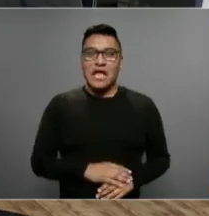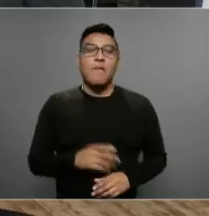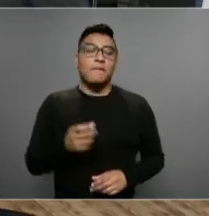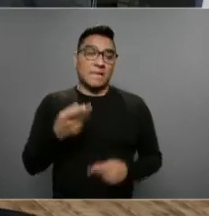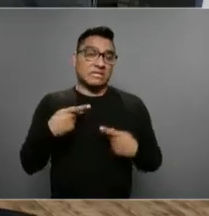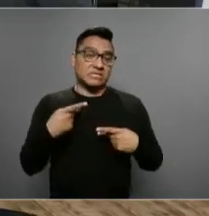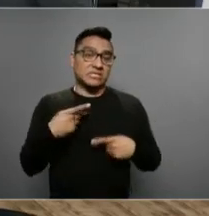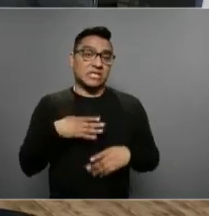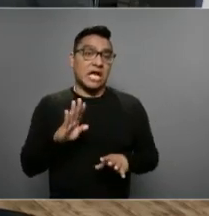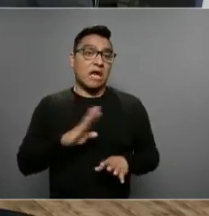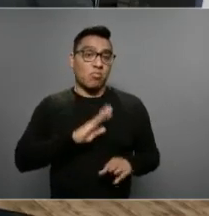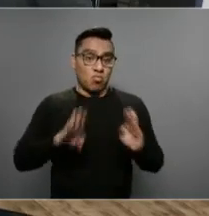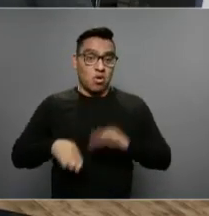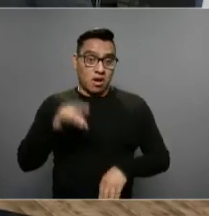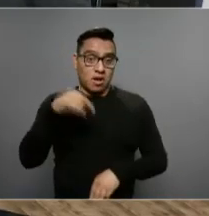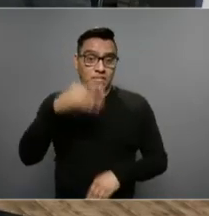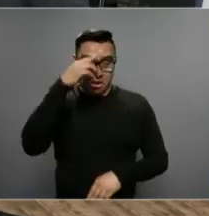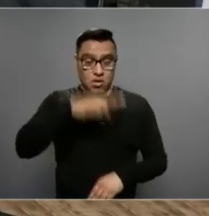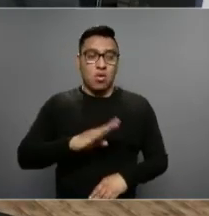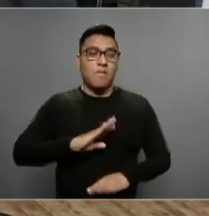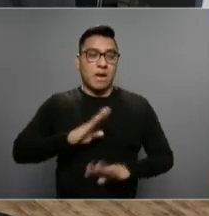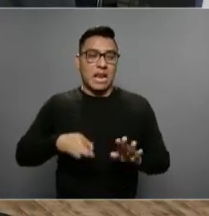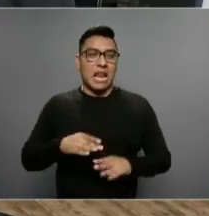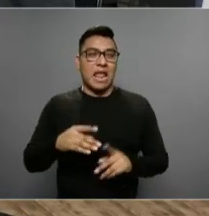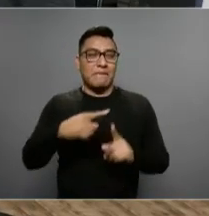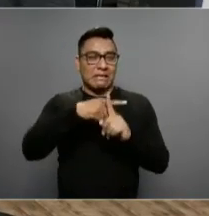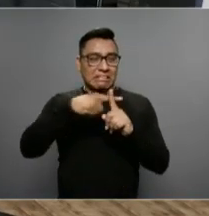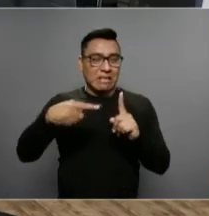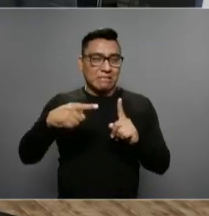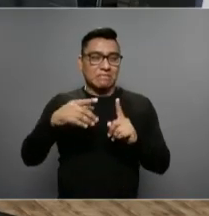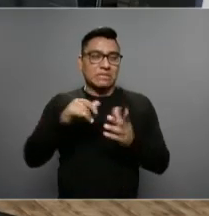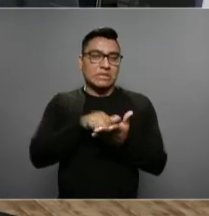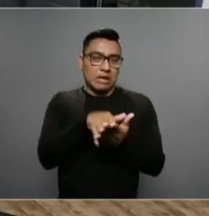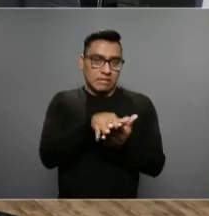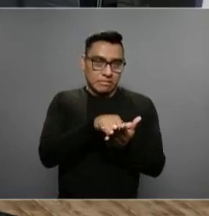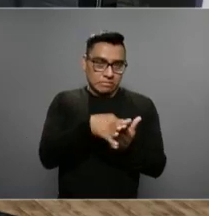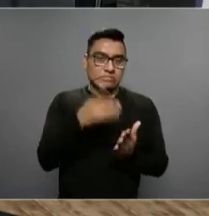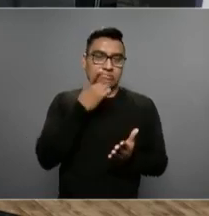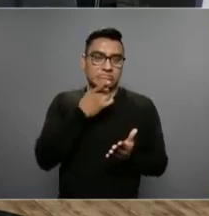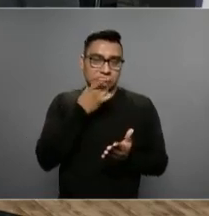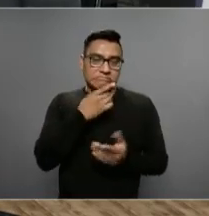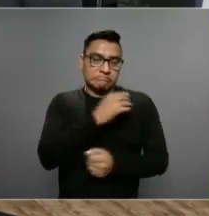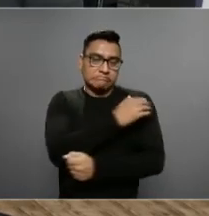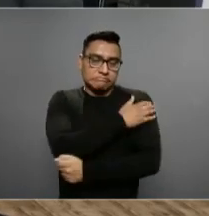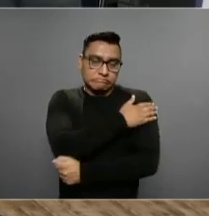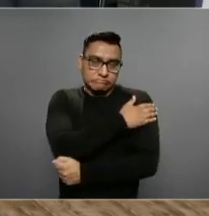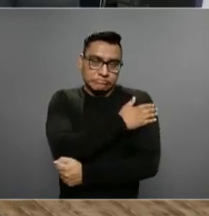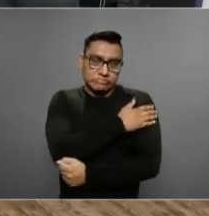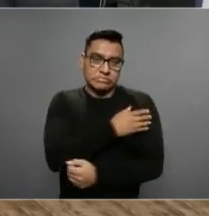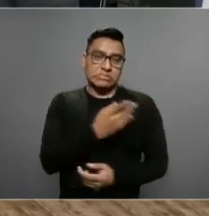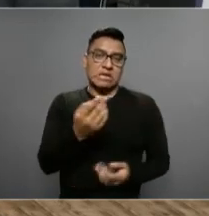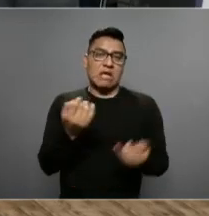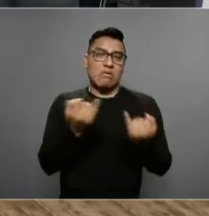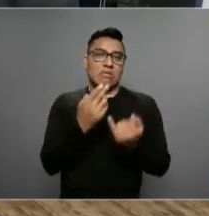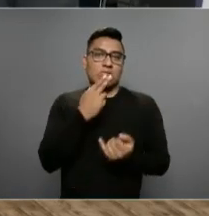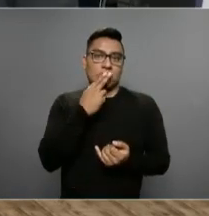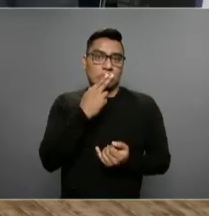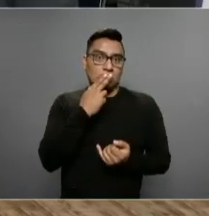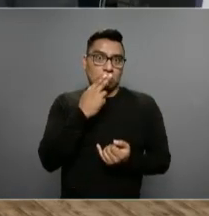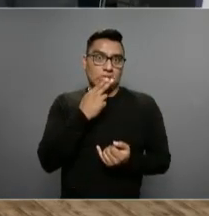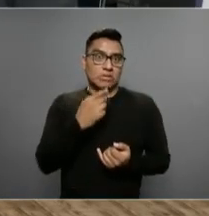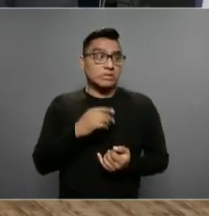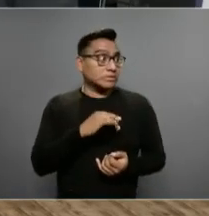en México, pues sí, la mayoría, más de la mitad padecía obesidad, diabetes o hipertensión. Y también, Y